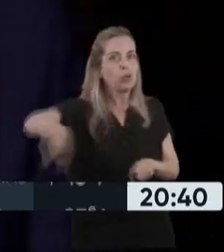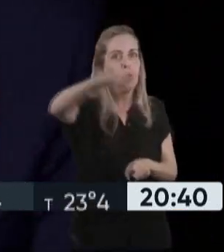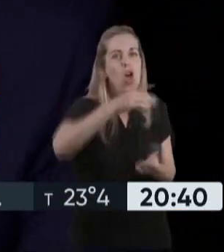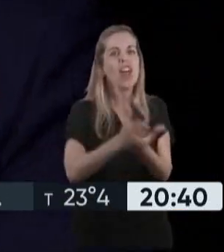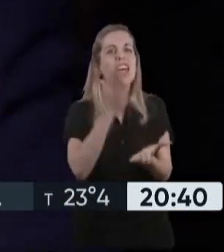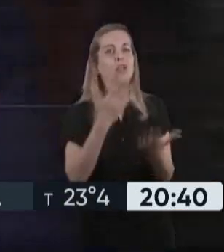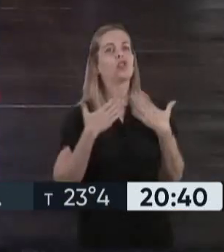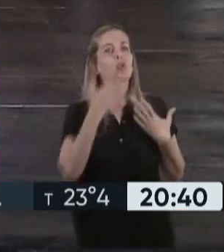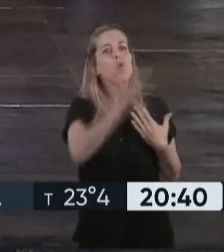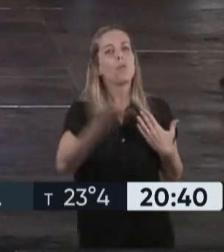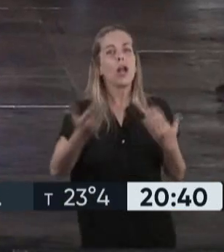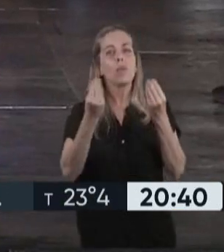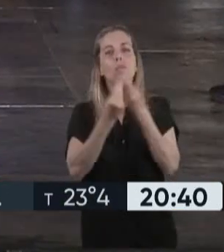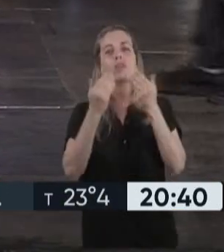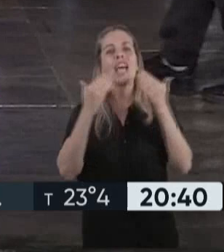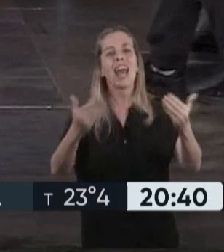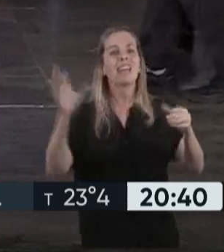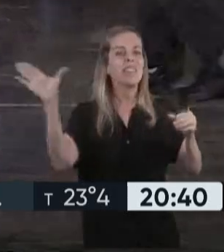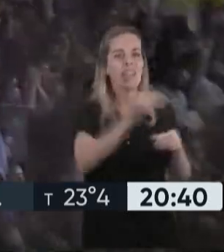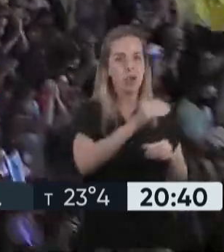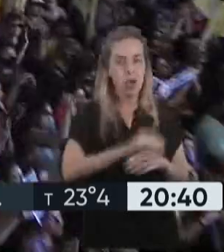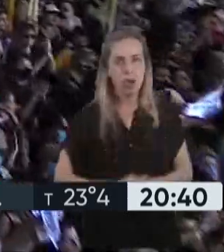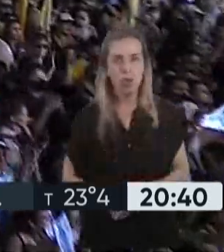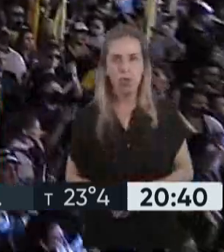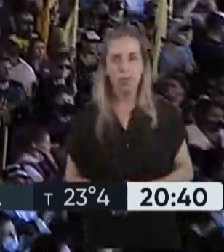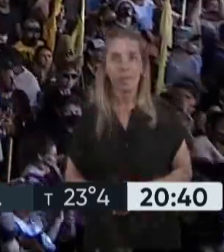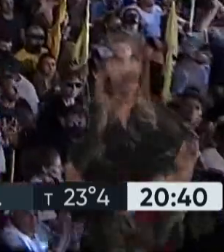humanos! Muchas gracias a todos y todas.